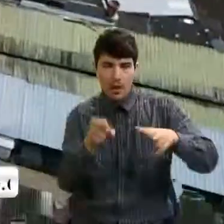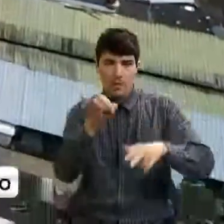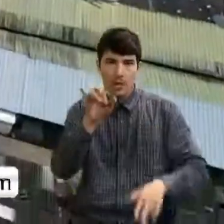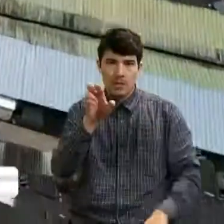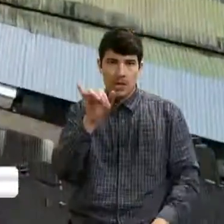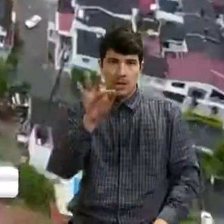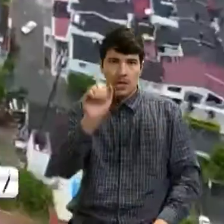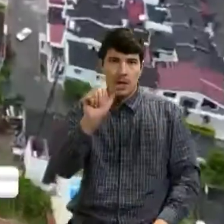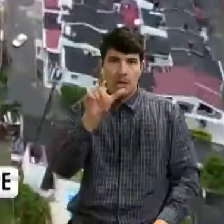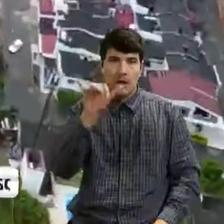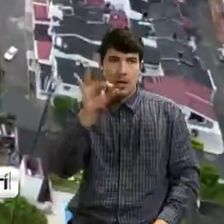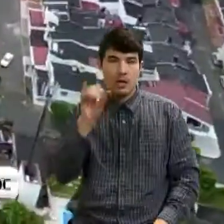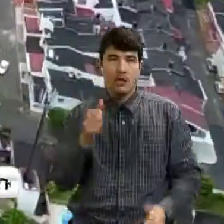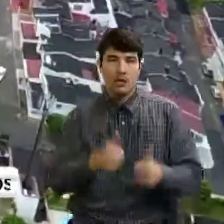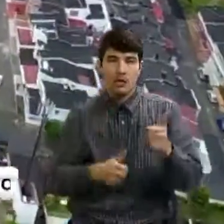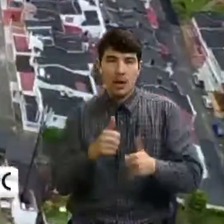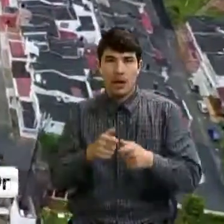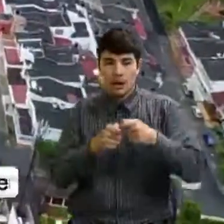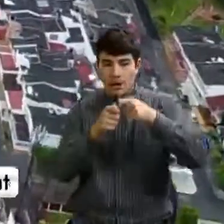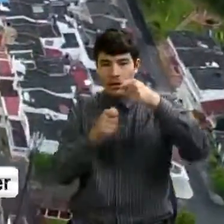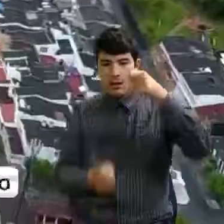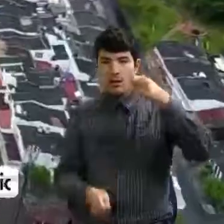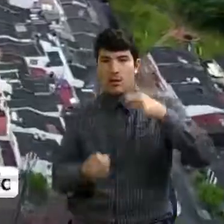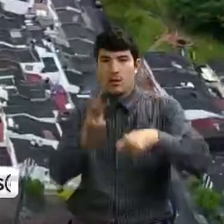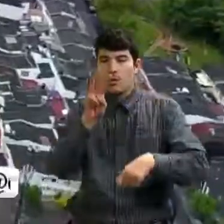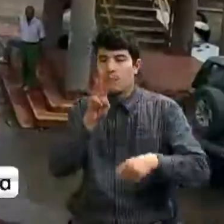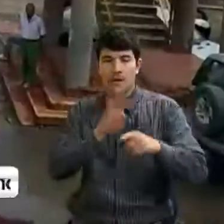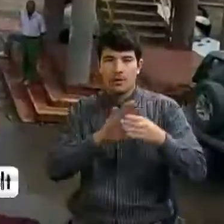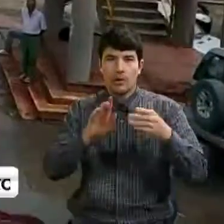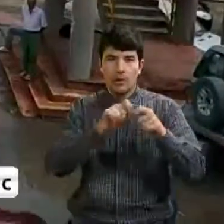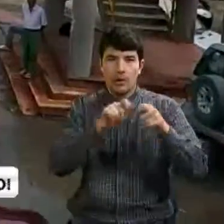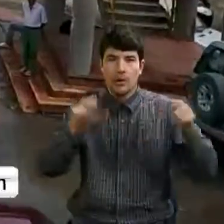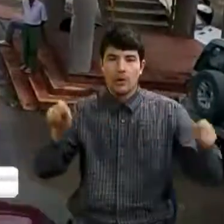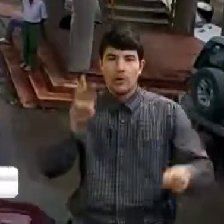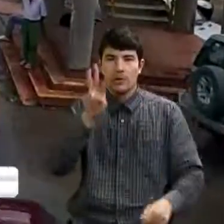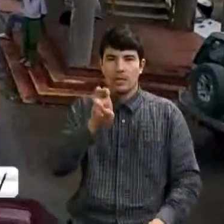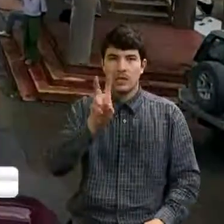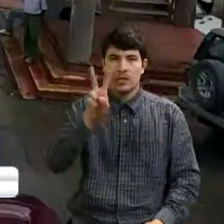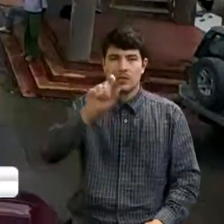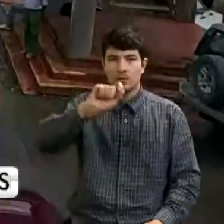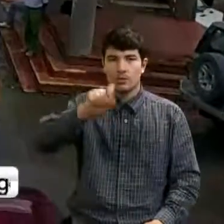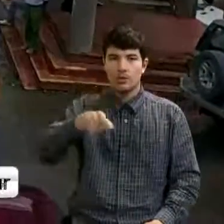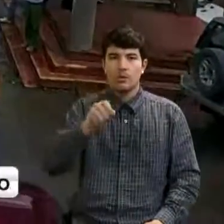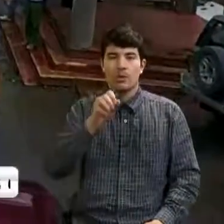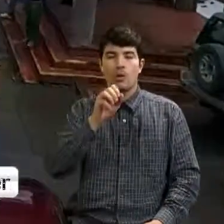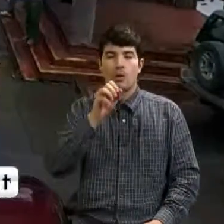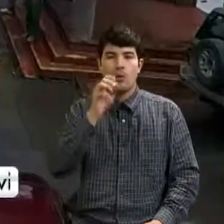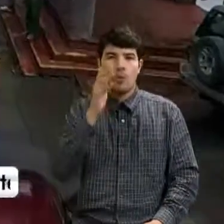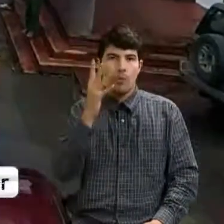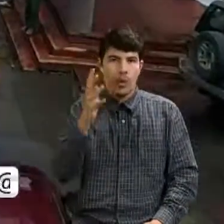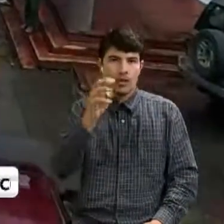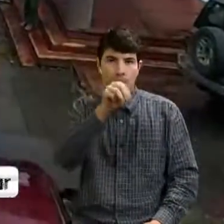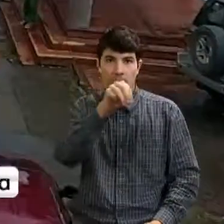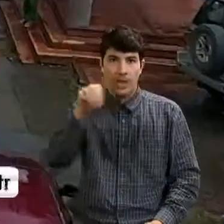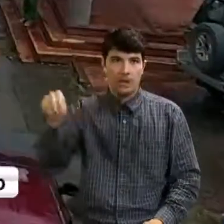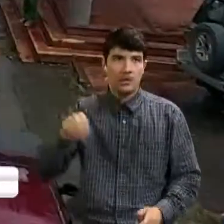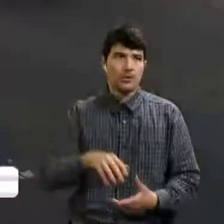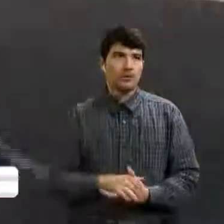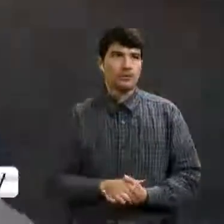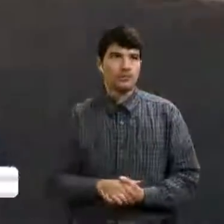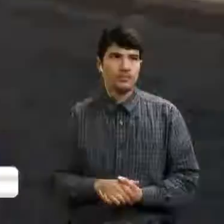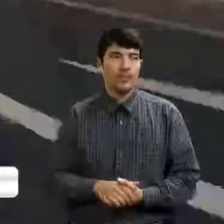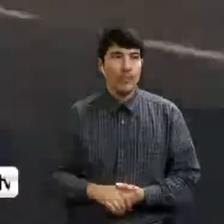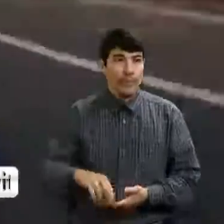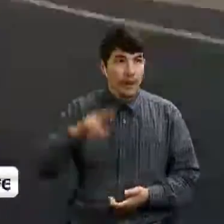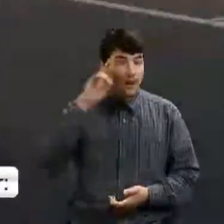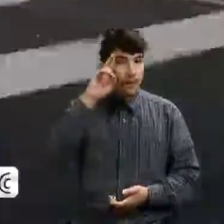colorada con 80 y 2.4 metros de longitud y el segundo en la quebrada con 40 metros de longitud de